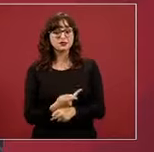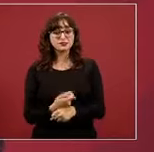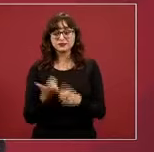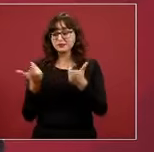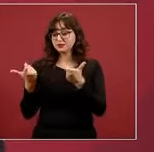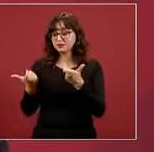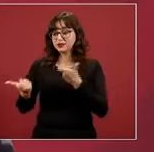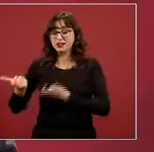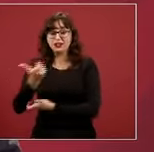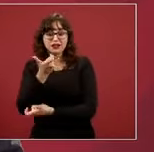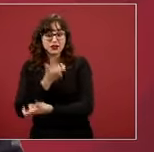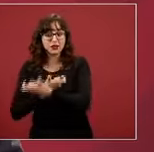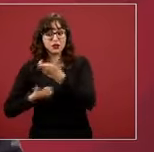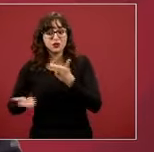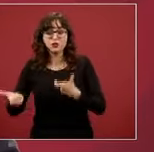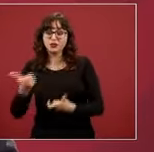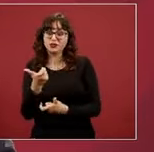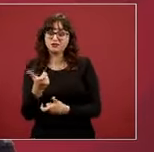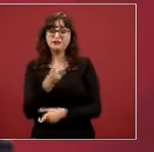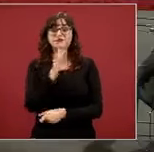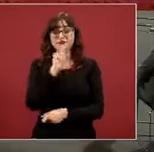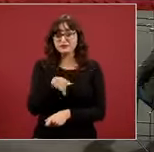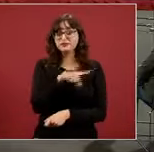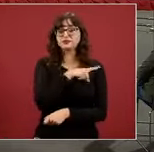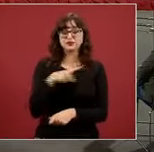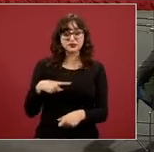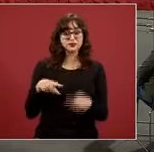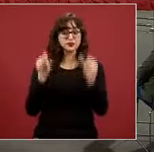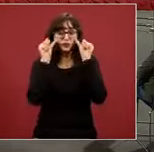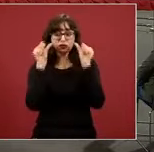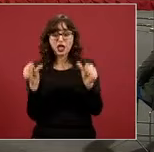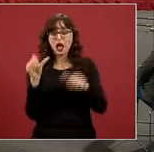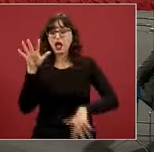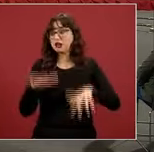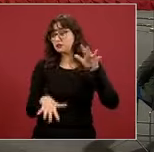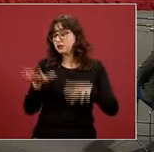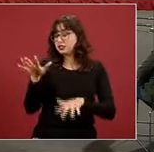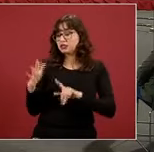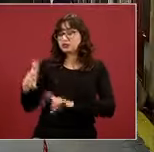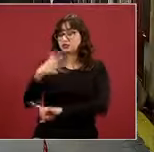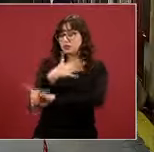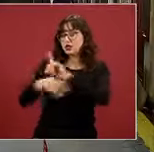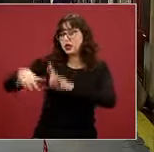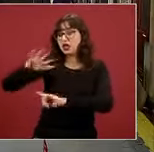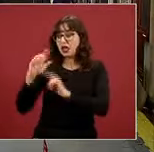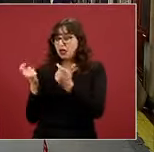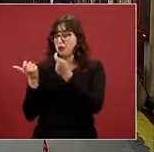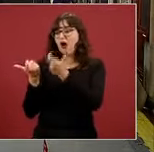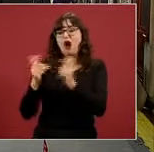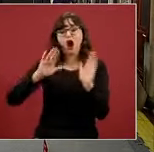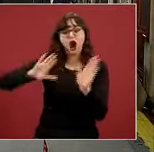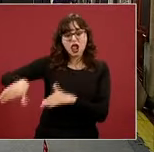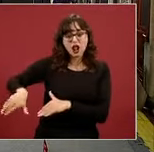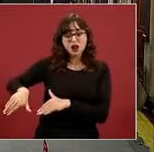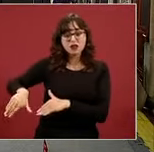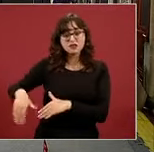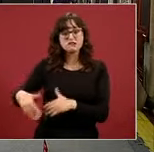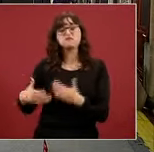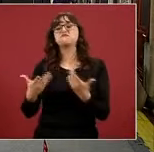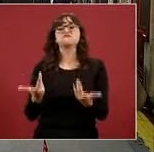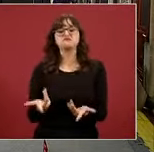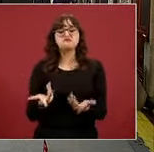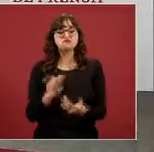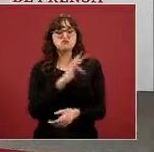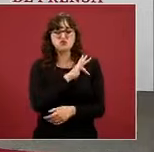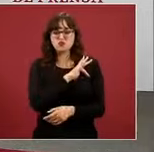elemento crucial a tomar en cuenta. Cuando no se consideran las realidades socioeconómicas de los países y se trata de imponer